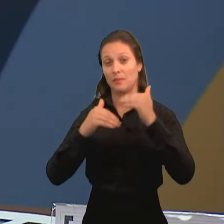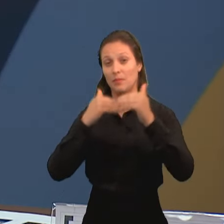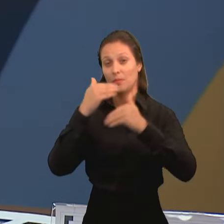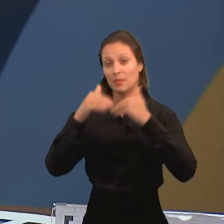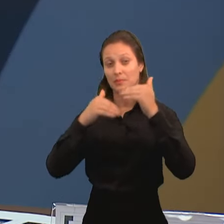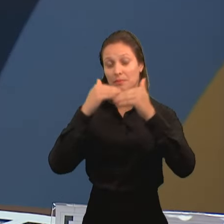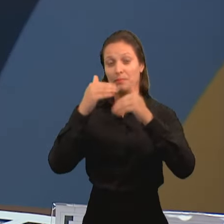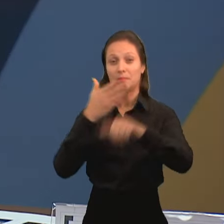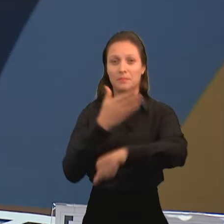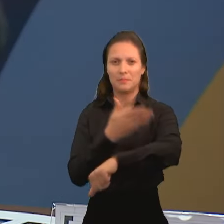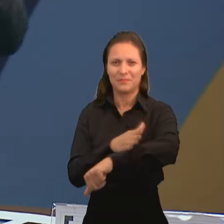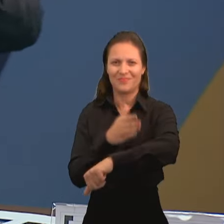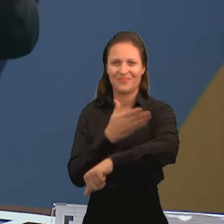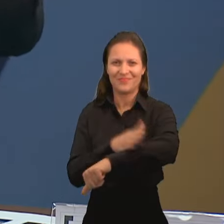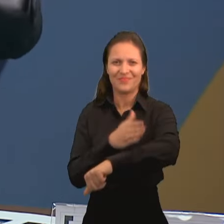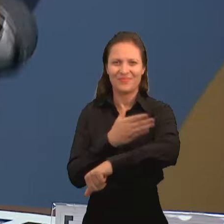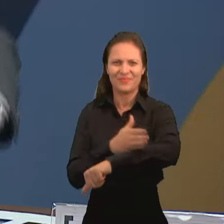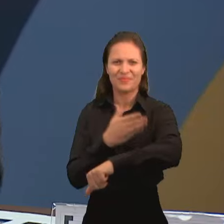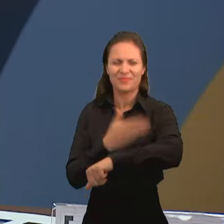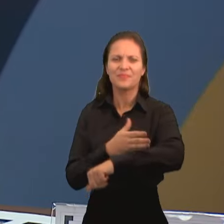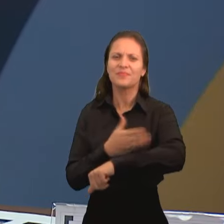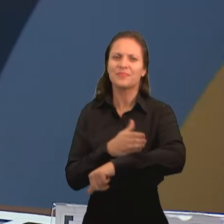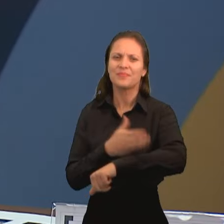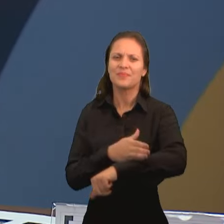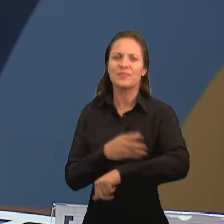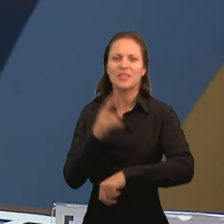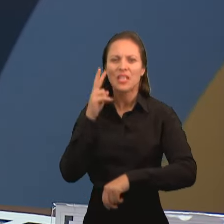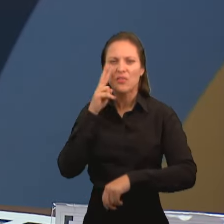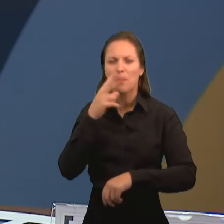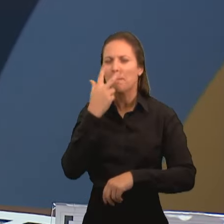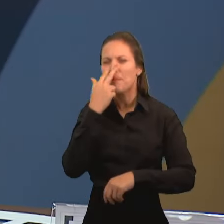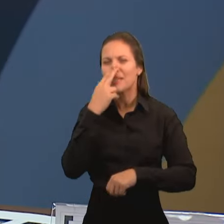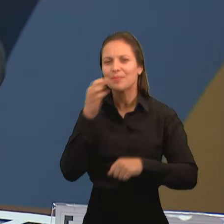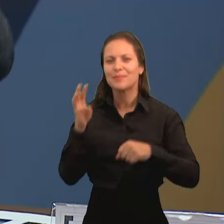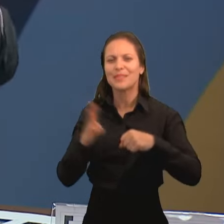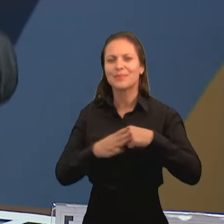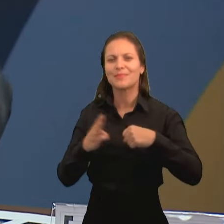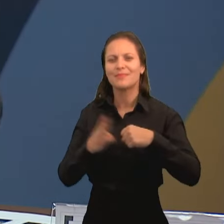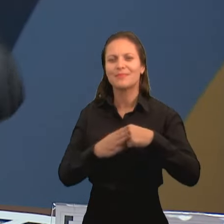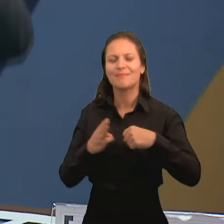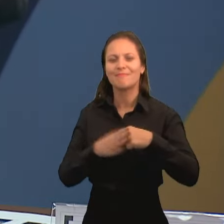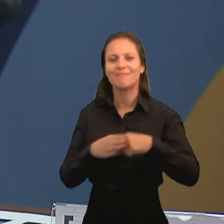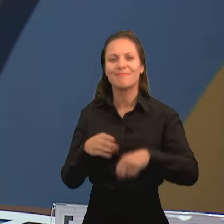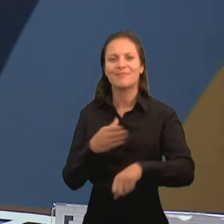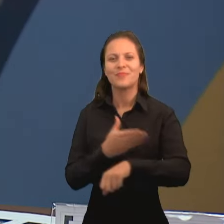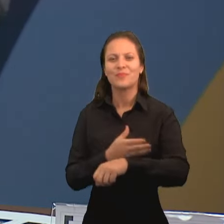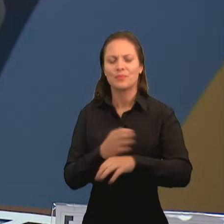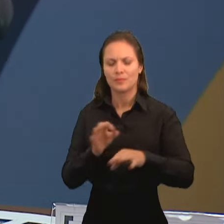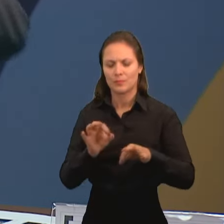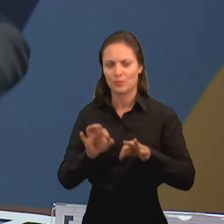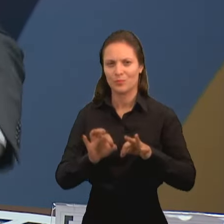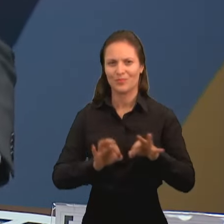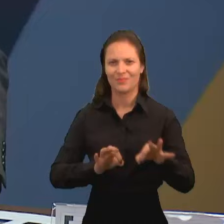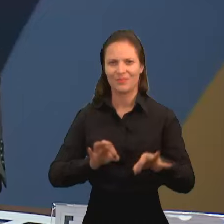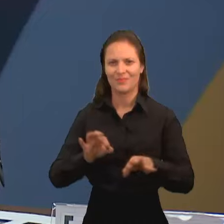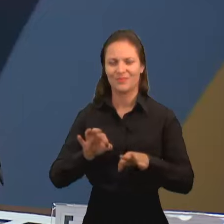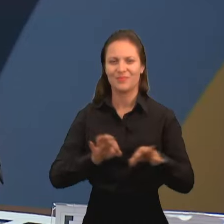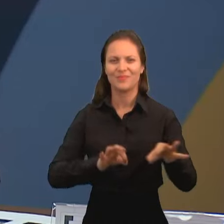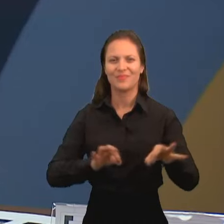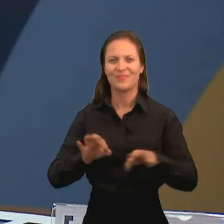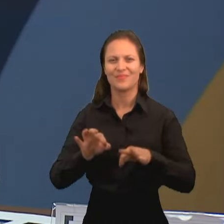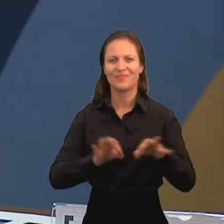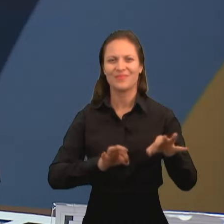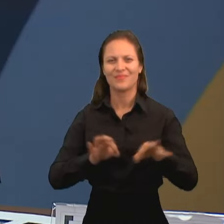Este proceso de entrenamiento es algo que ustedes vieron en matemática en segundo grado. Es el ajuste de los parámetros